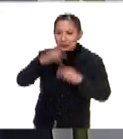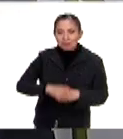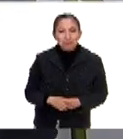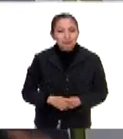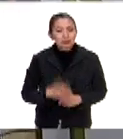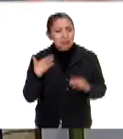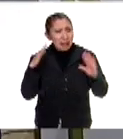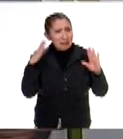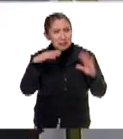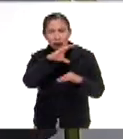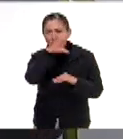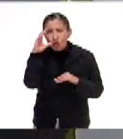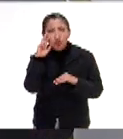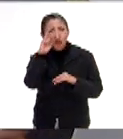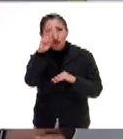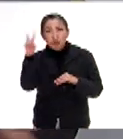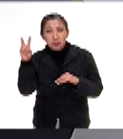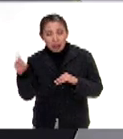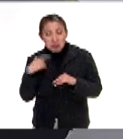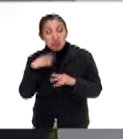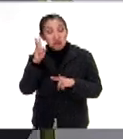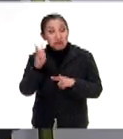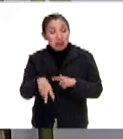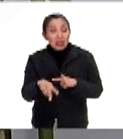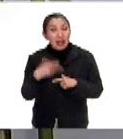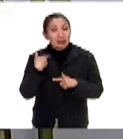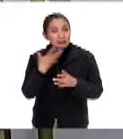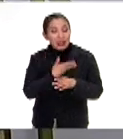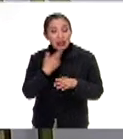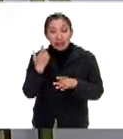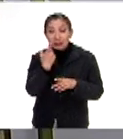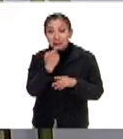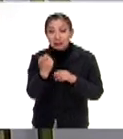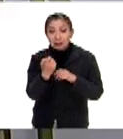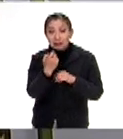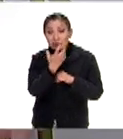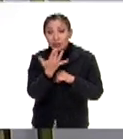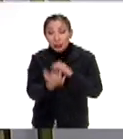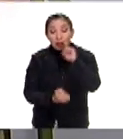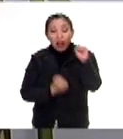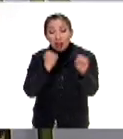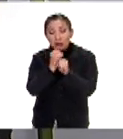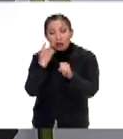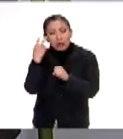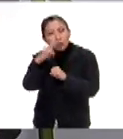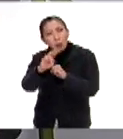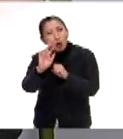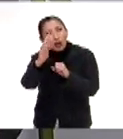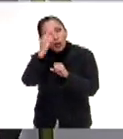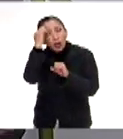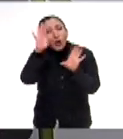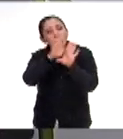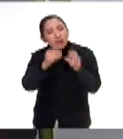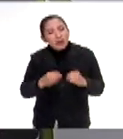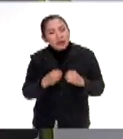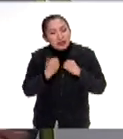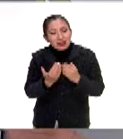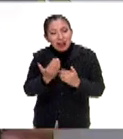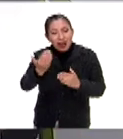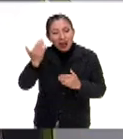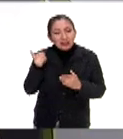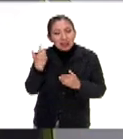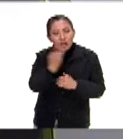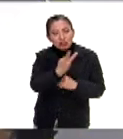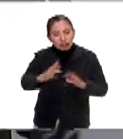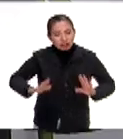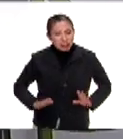No, son espléndidas las fotografías, que son, tienen medio siglo, nos transportan, digamos, a cómo vivió